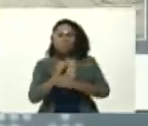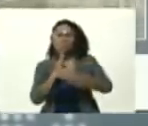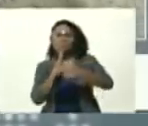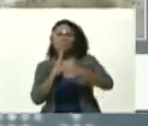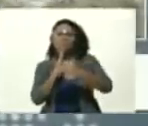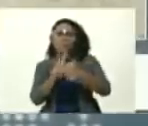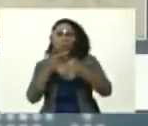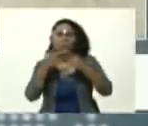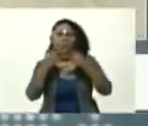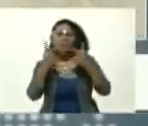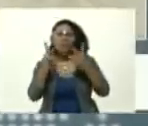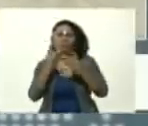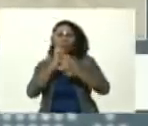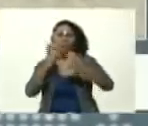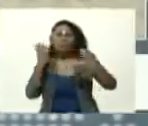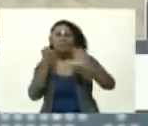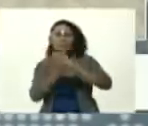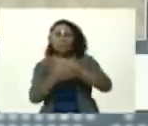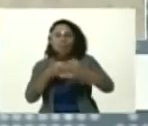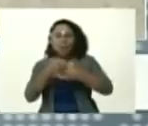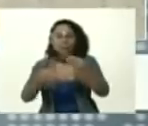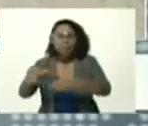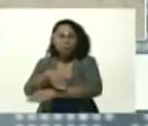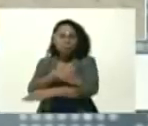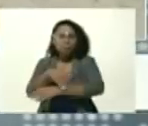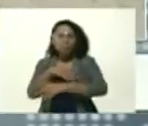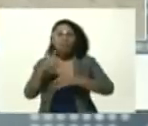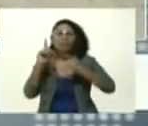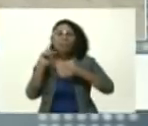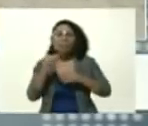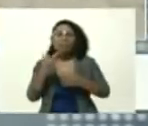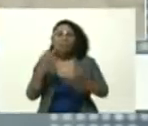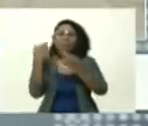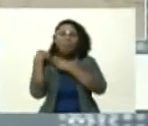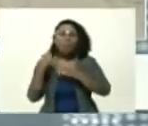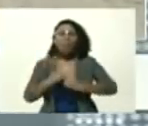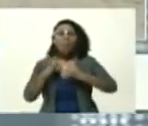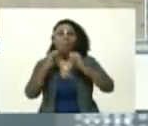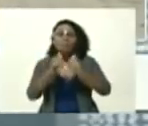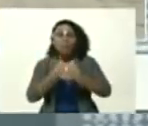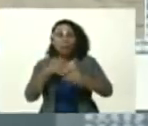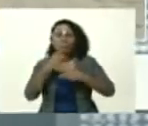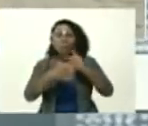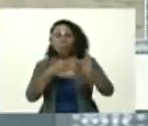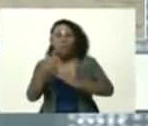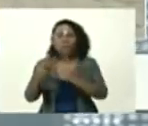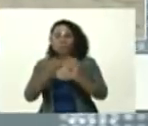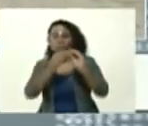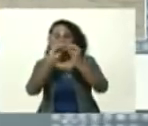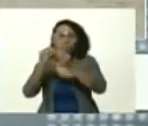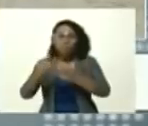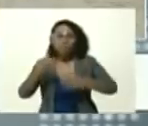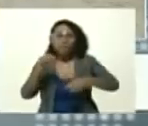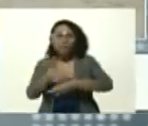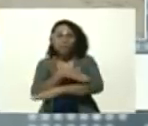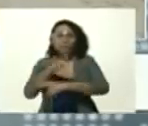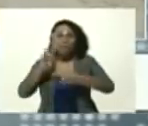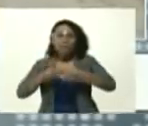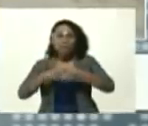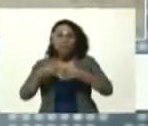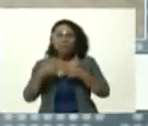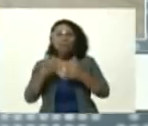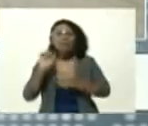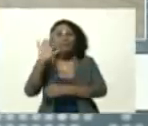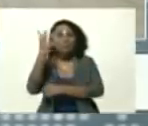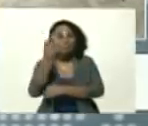ha recuperado el tránsito. Ahora nos corresponde comenzar el proceso de reasfaltado. Ya se ha logrado abrir el